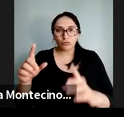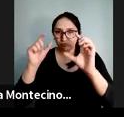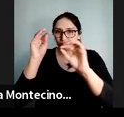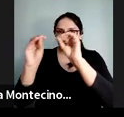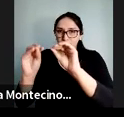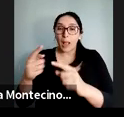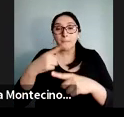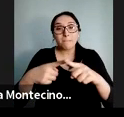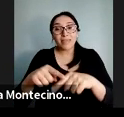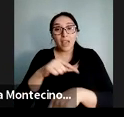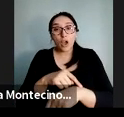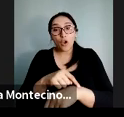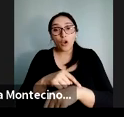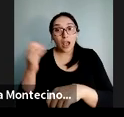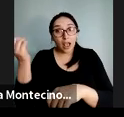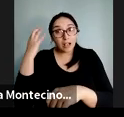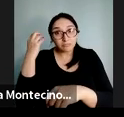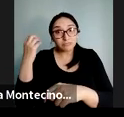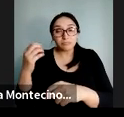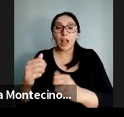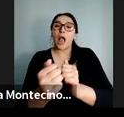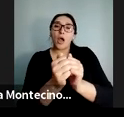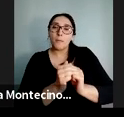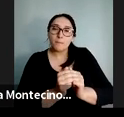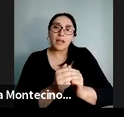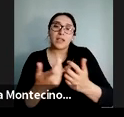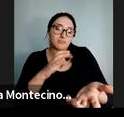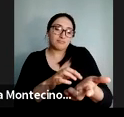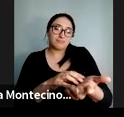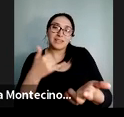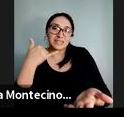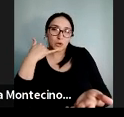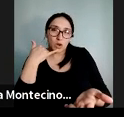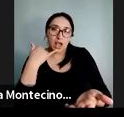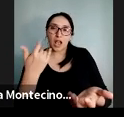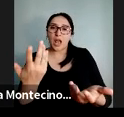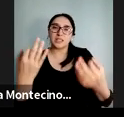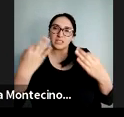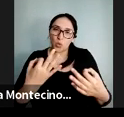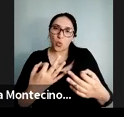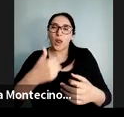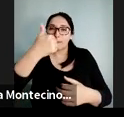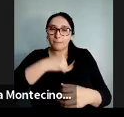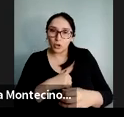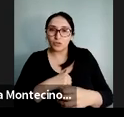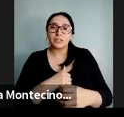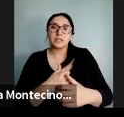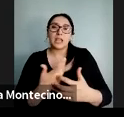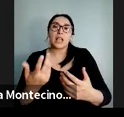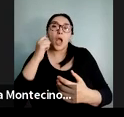media hora diaria, y te va acompañando en la gestión de tus dispositivos. Qué tan seguras están tus contraseñas, qué plataformas